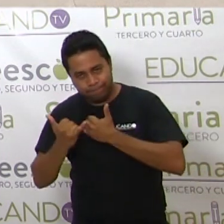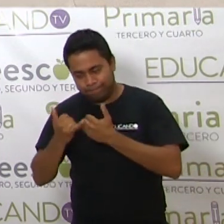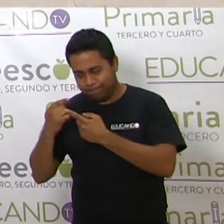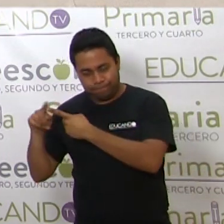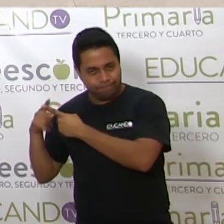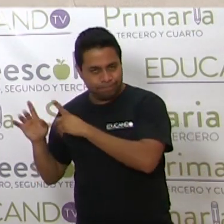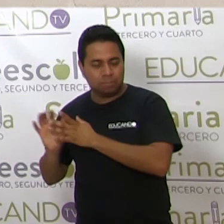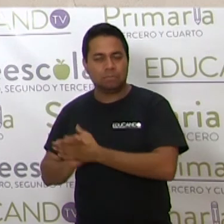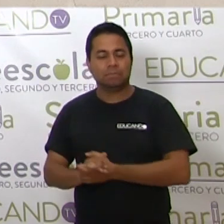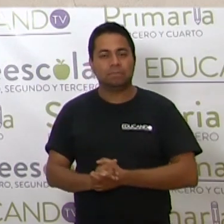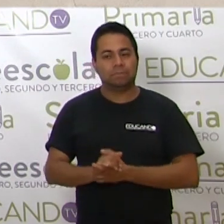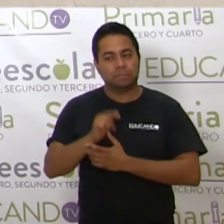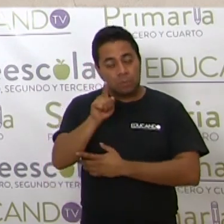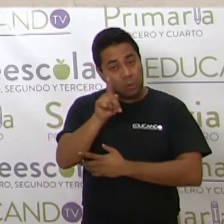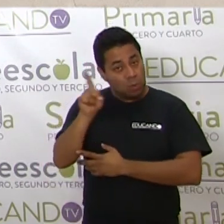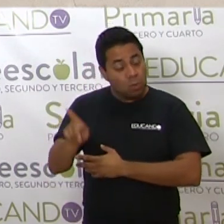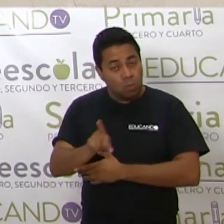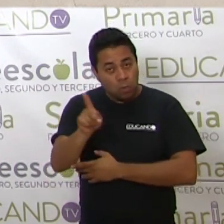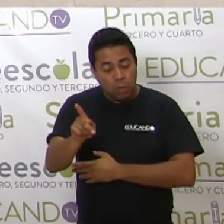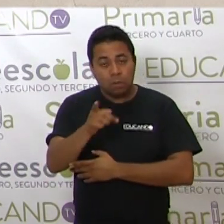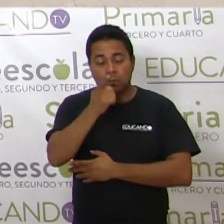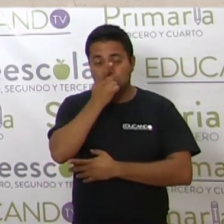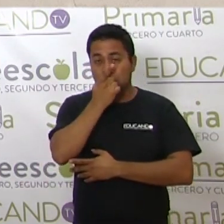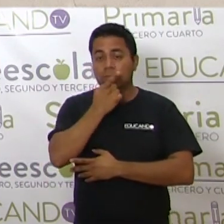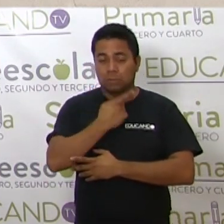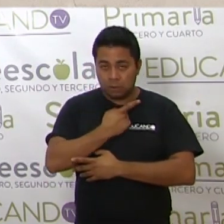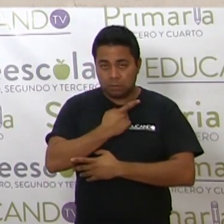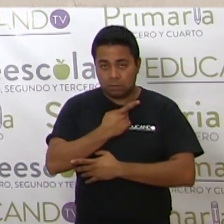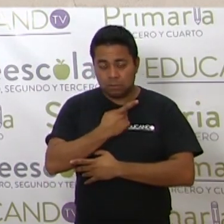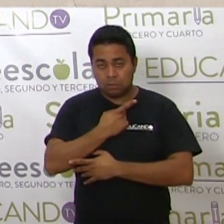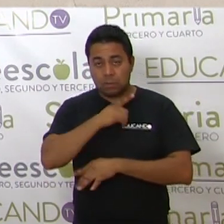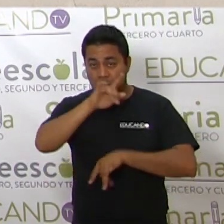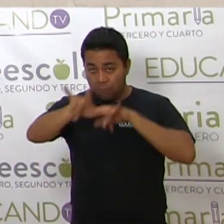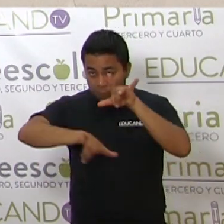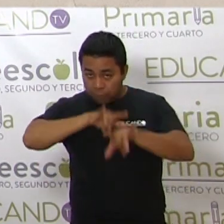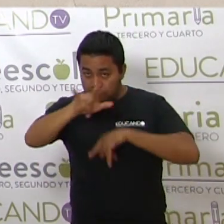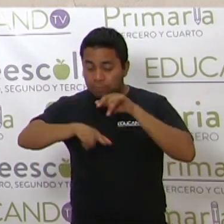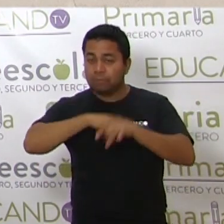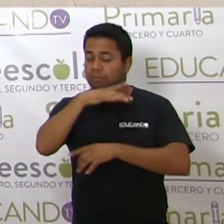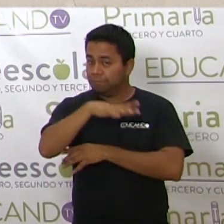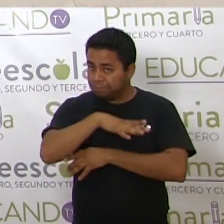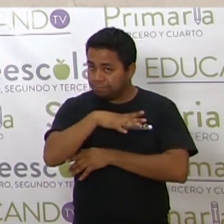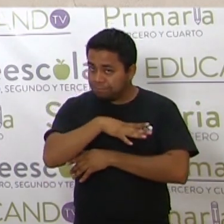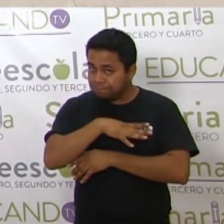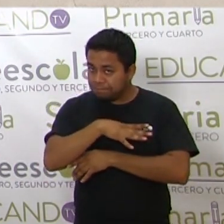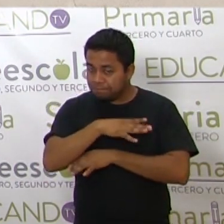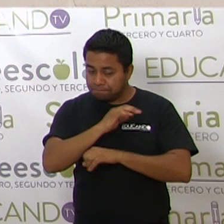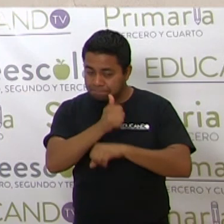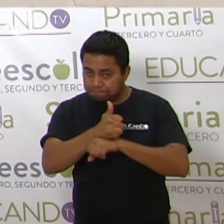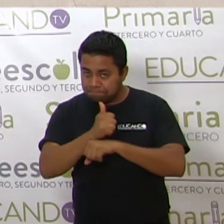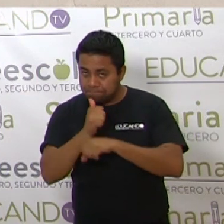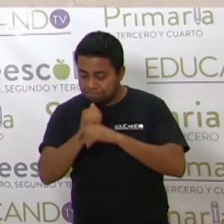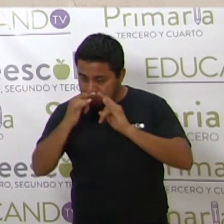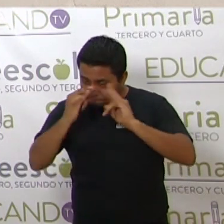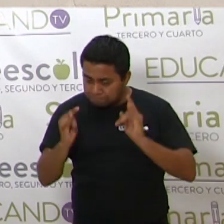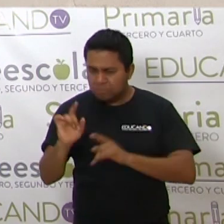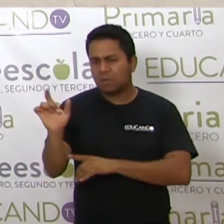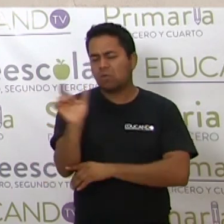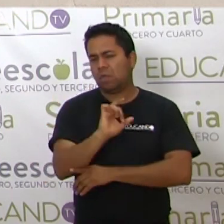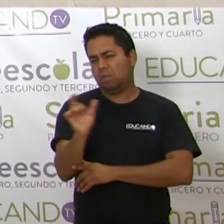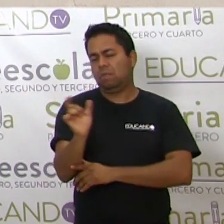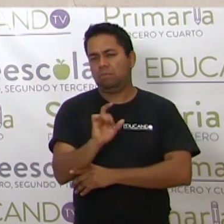en tu comunidad plática me hay ferias se ponen en qué temporada